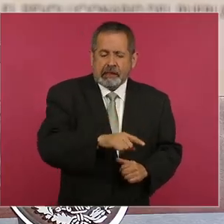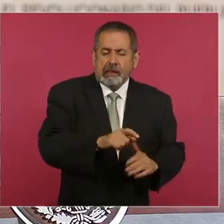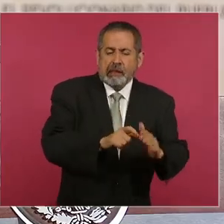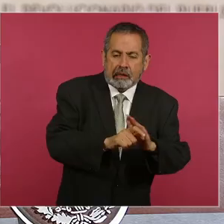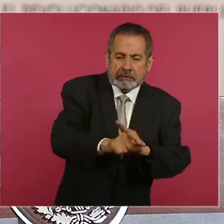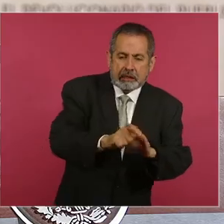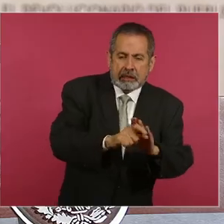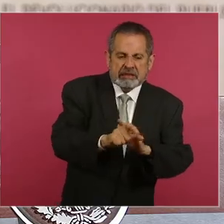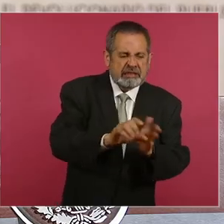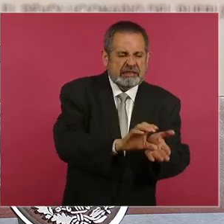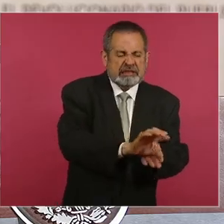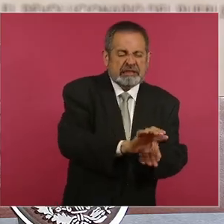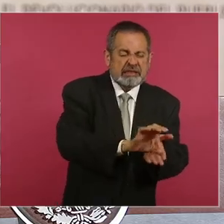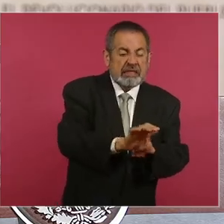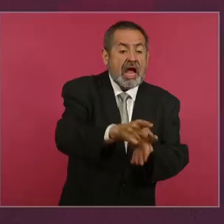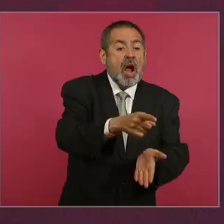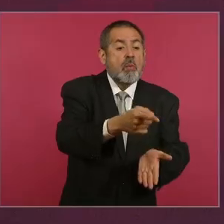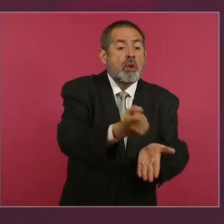su moche.